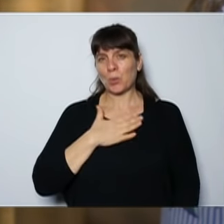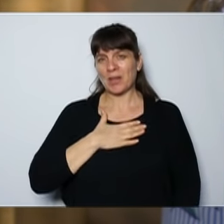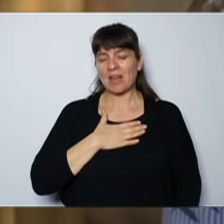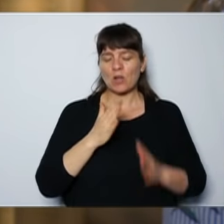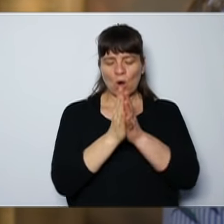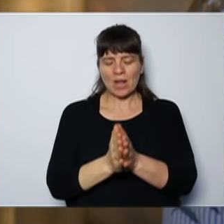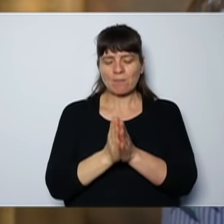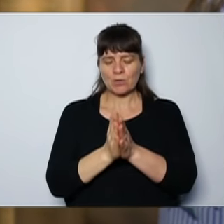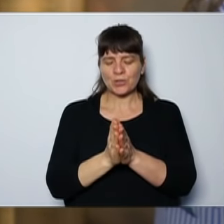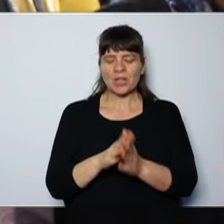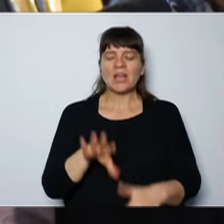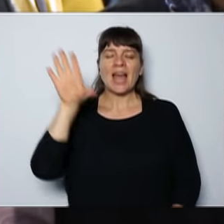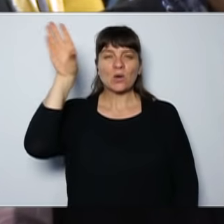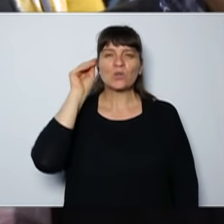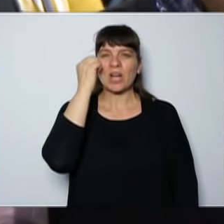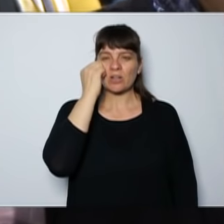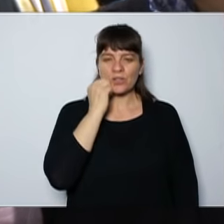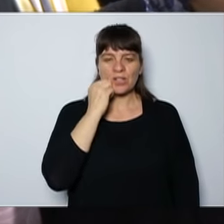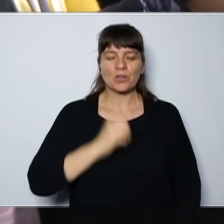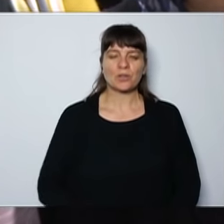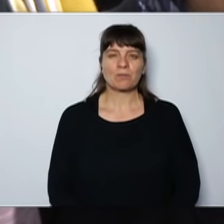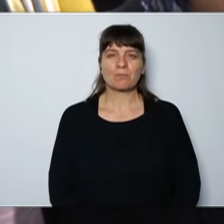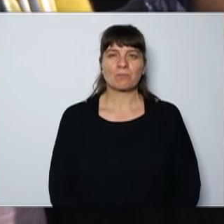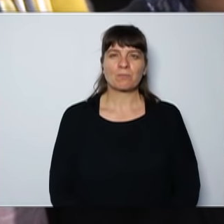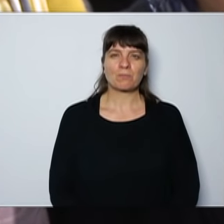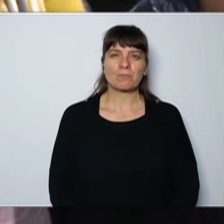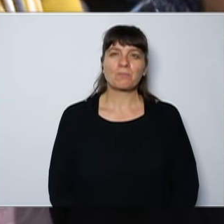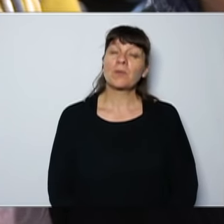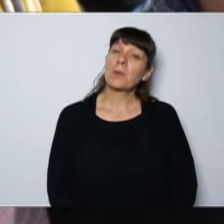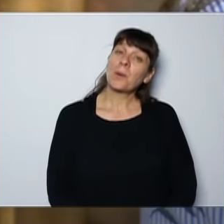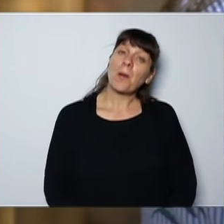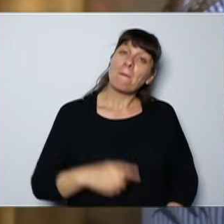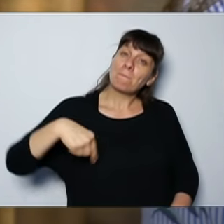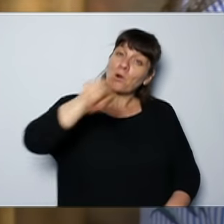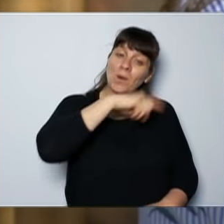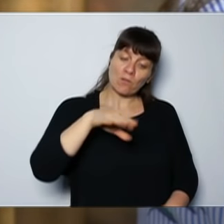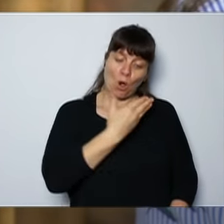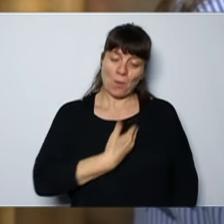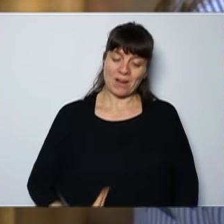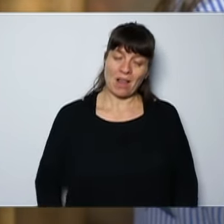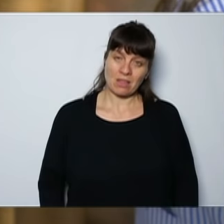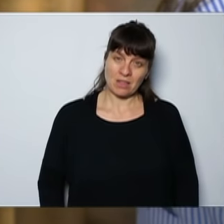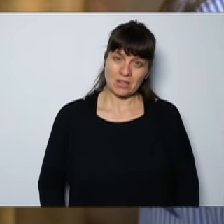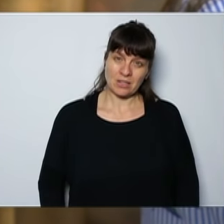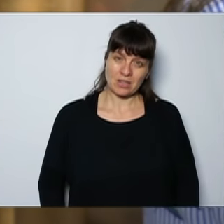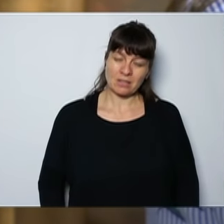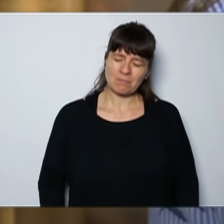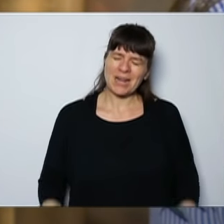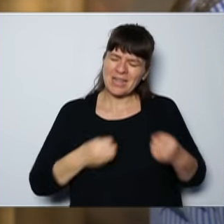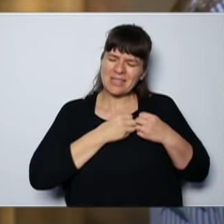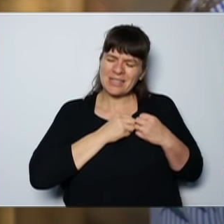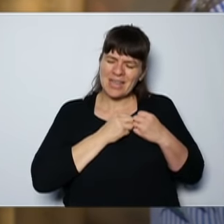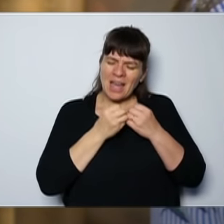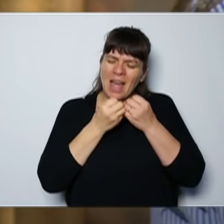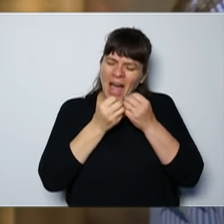vidas. Oremos. Escúchanos, Señor. Por nuestros gobernantes, para que se abran